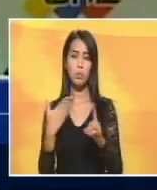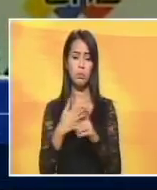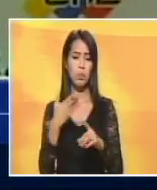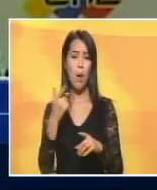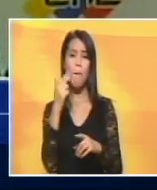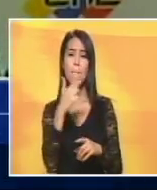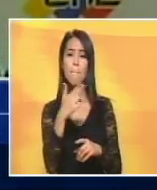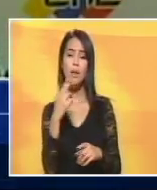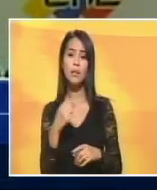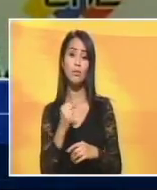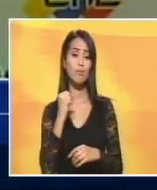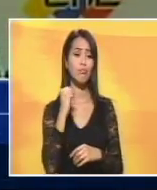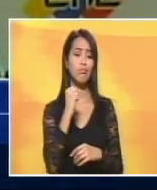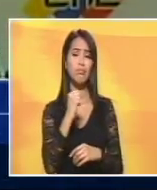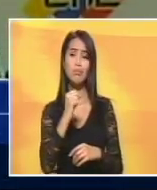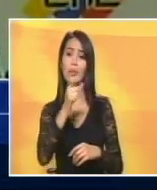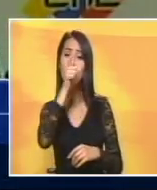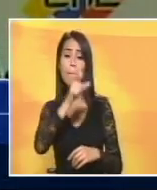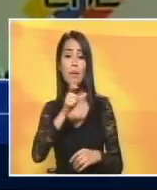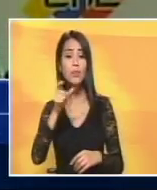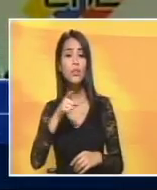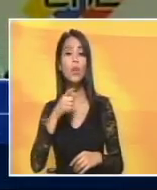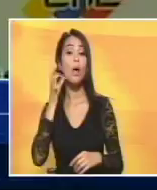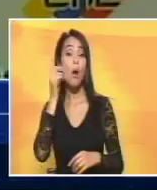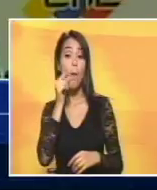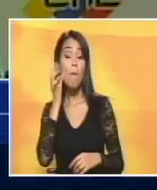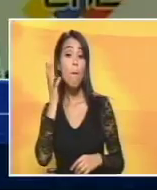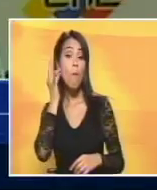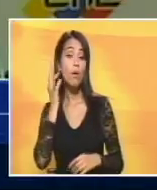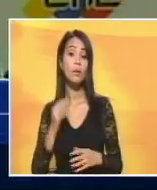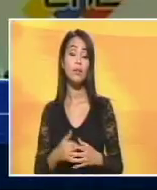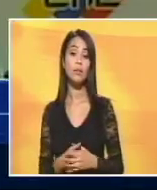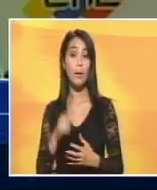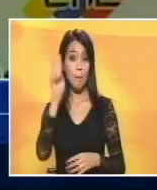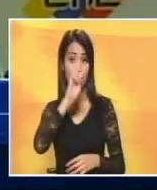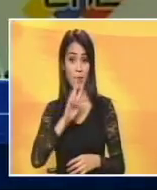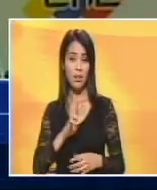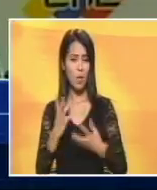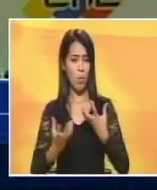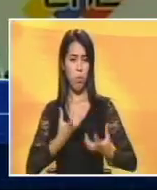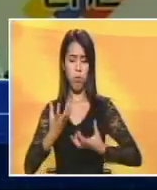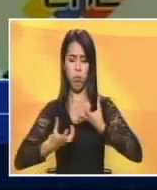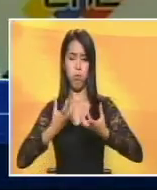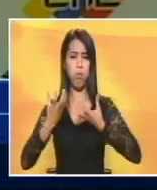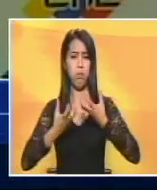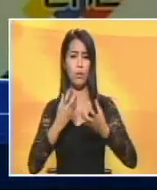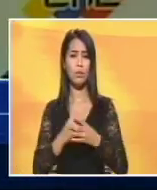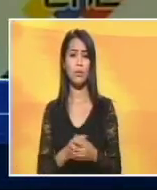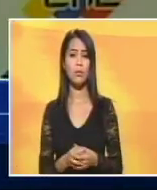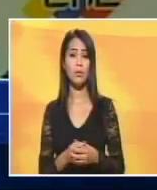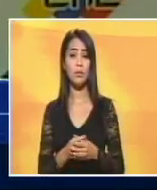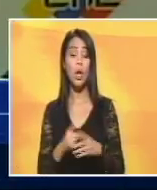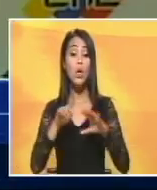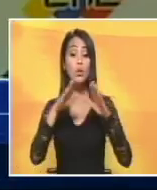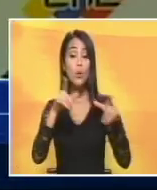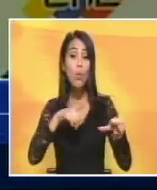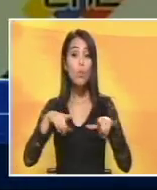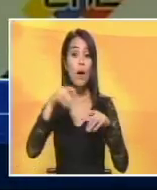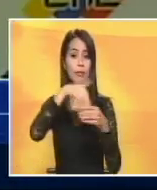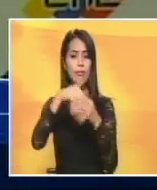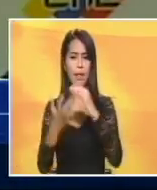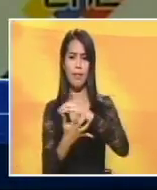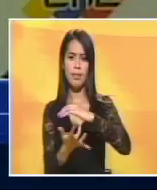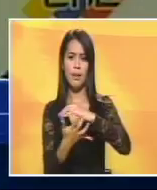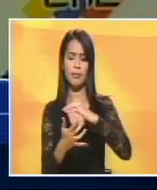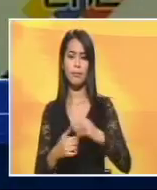asesinados decenas de venezolanos y venezolanas e incendiados centros de votación y máquinas de